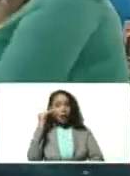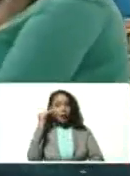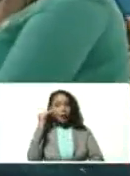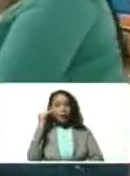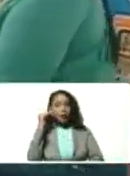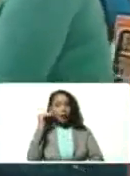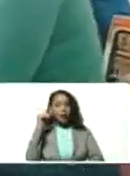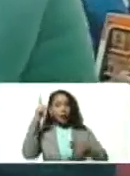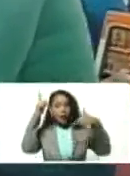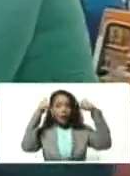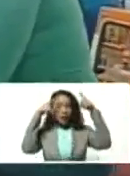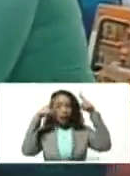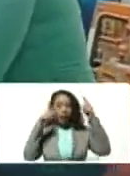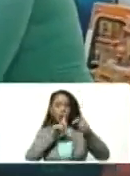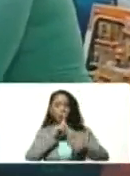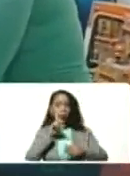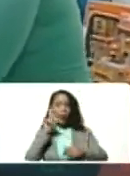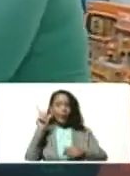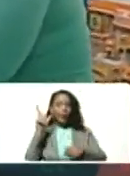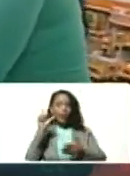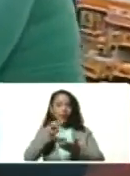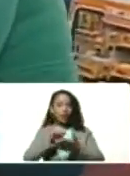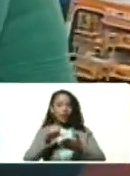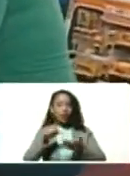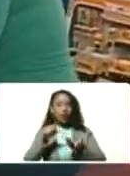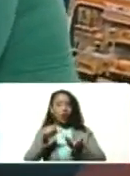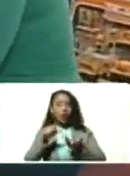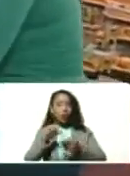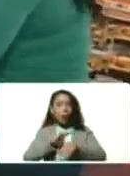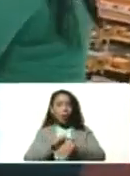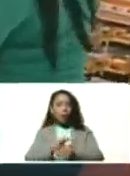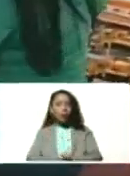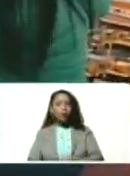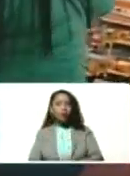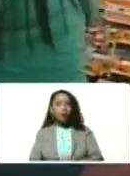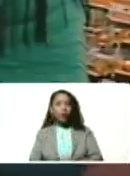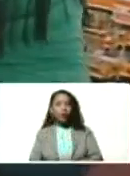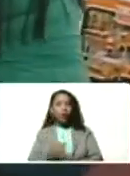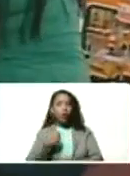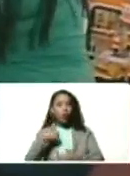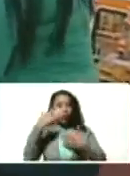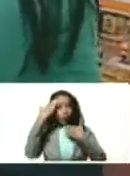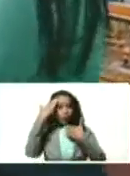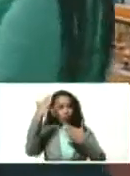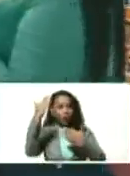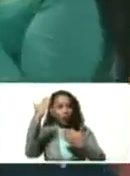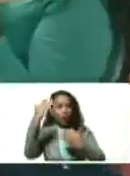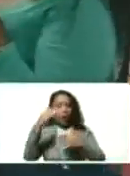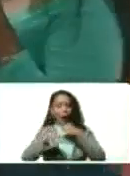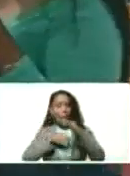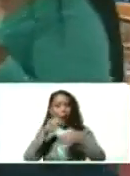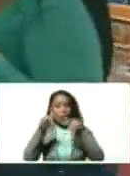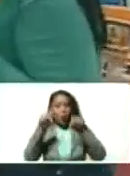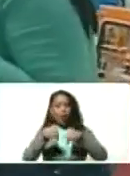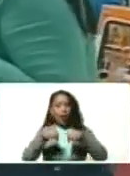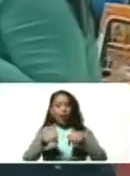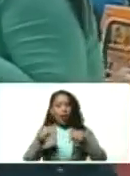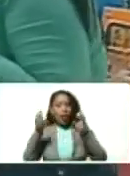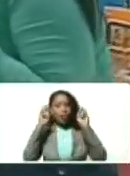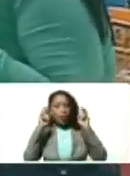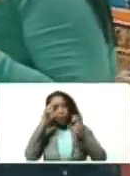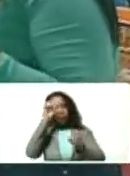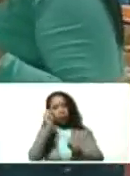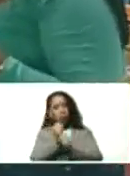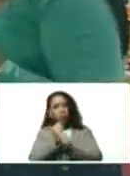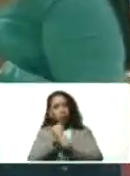Chávez Frías, le saludamos y le comentamos acá acerca del trabajo